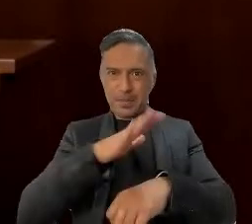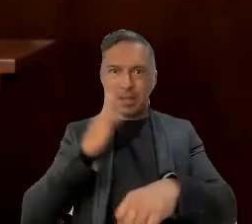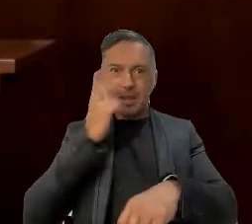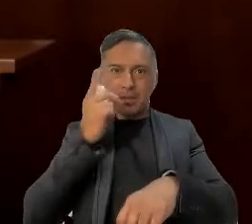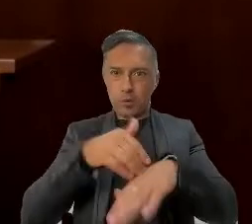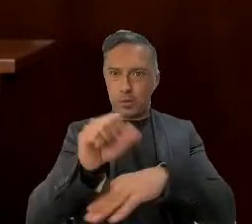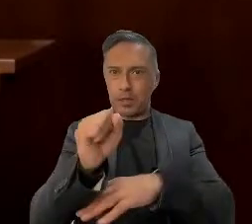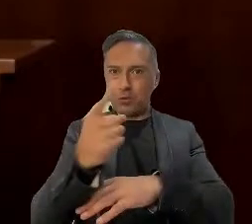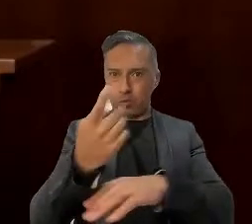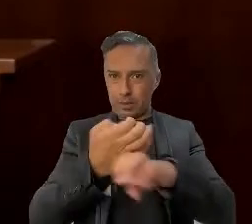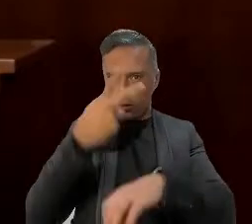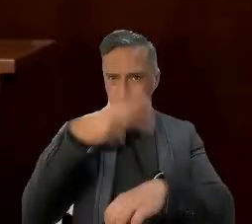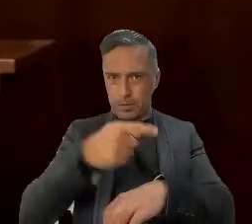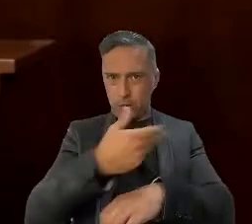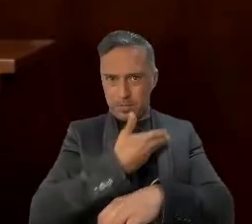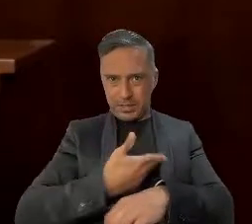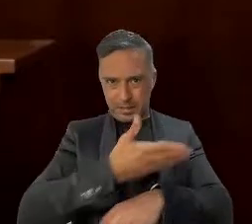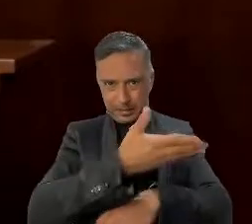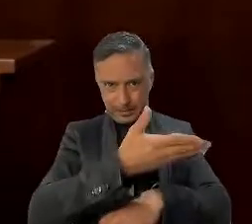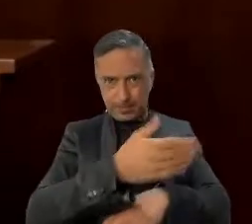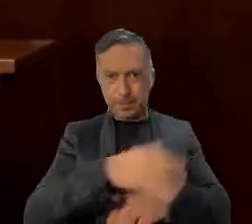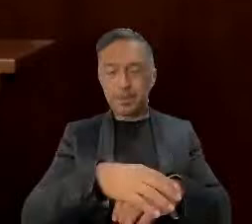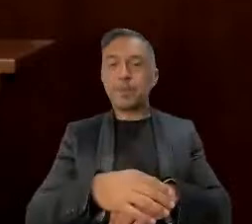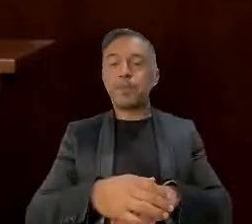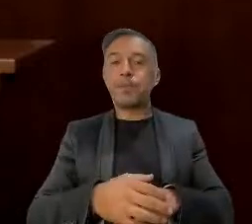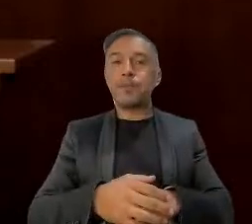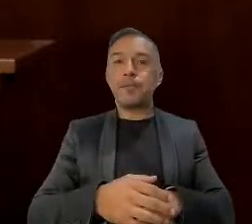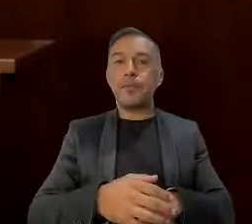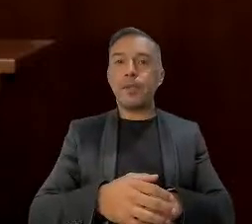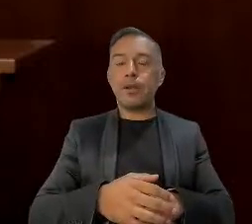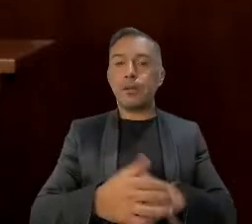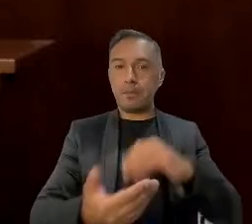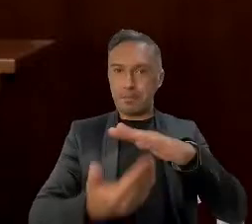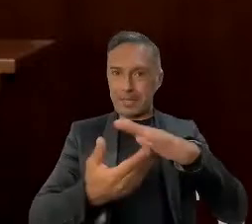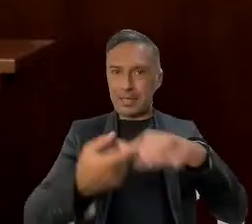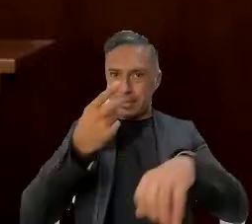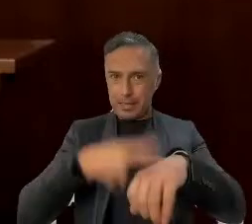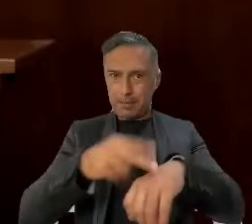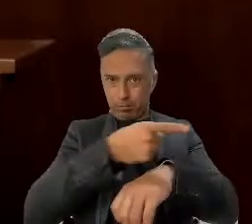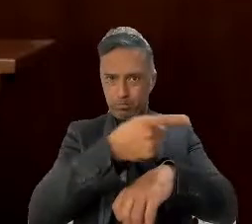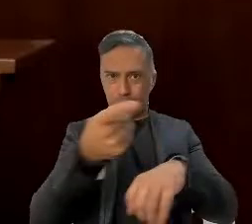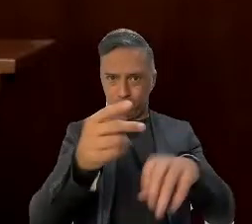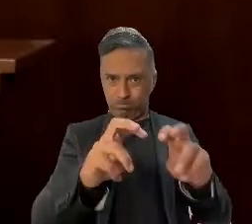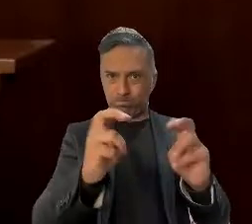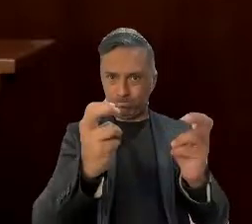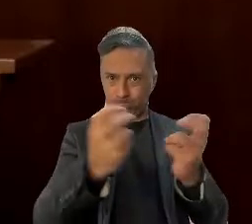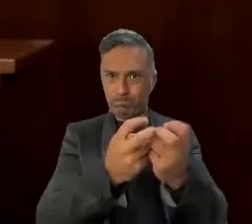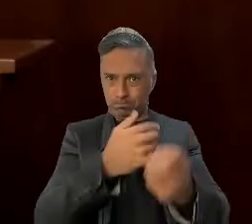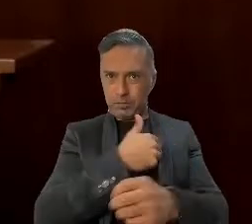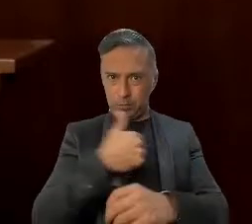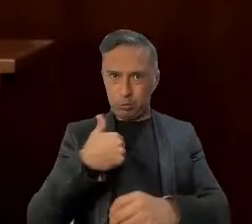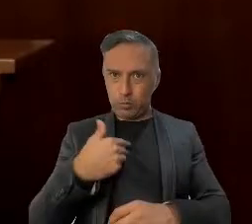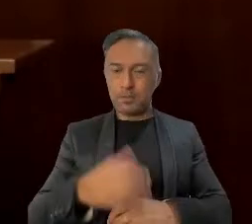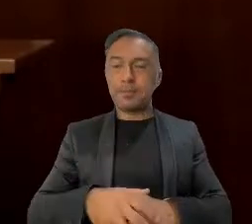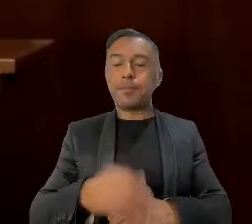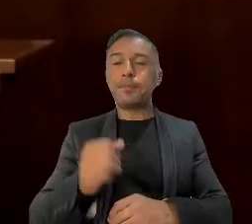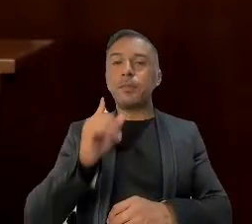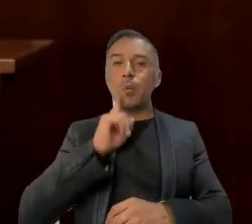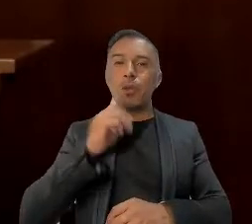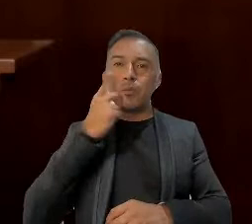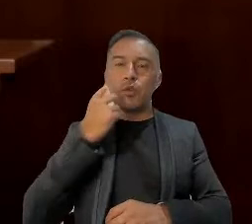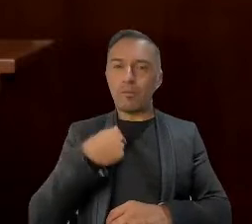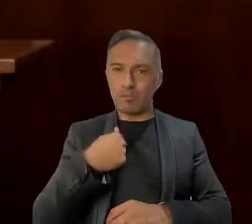México compañeras que integran la mesa directiva diputada su servidora